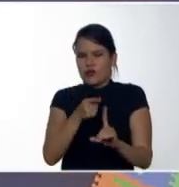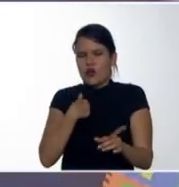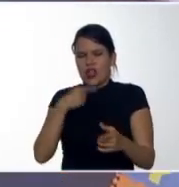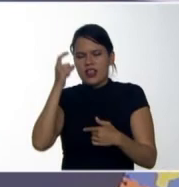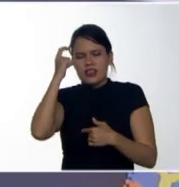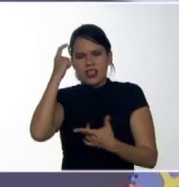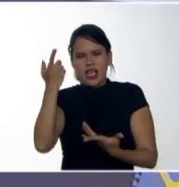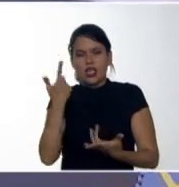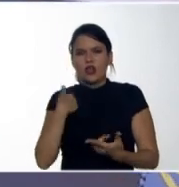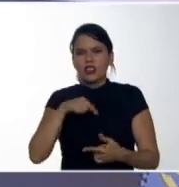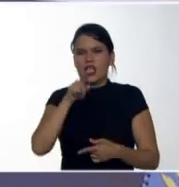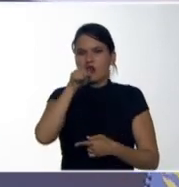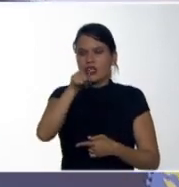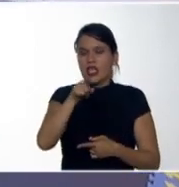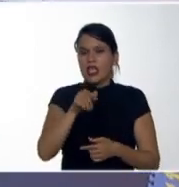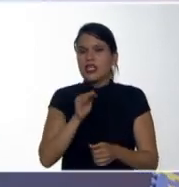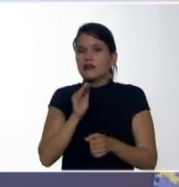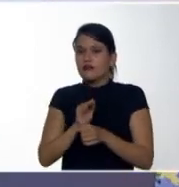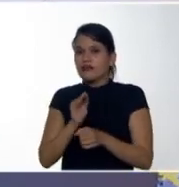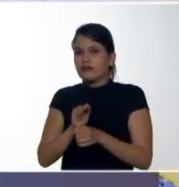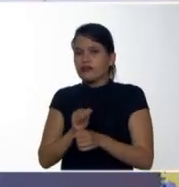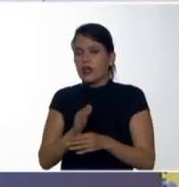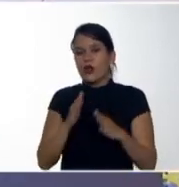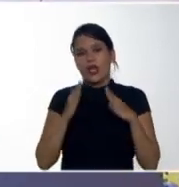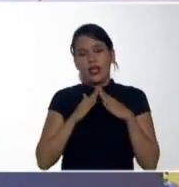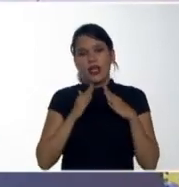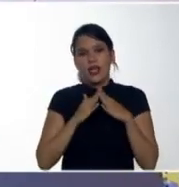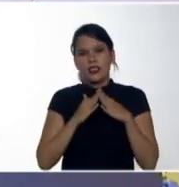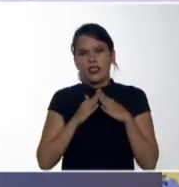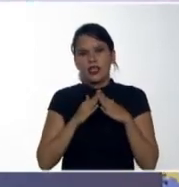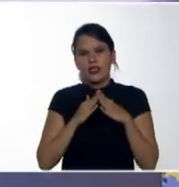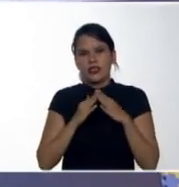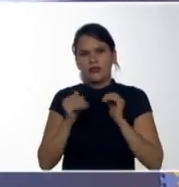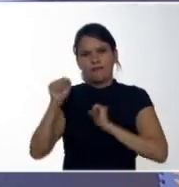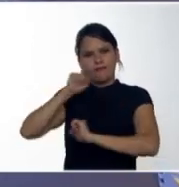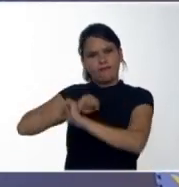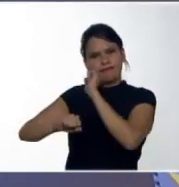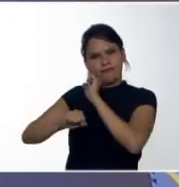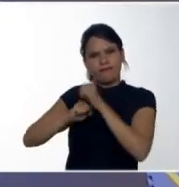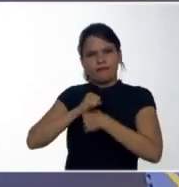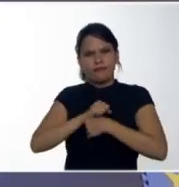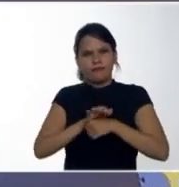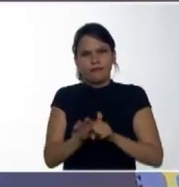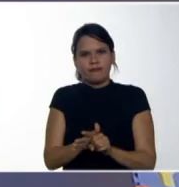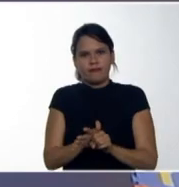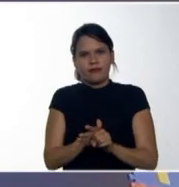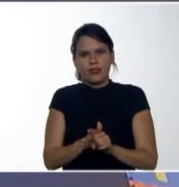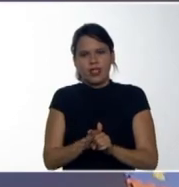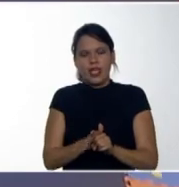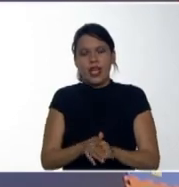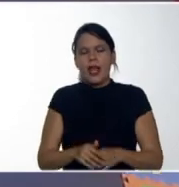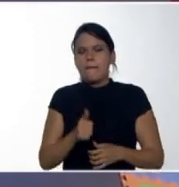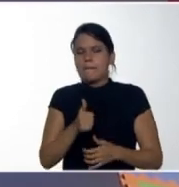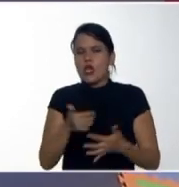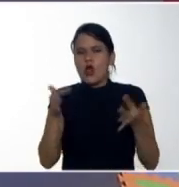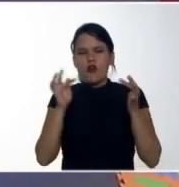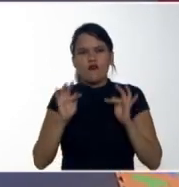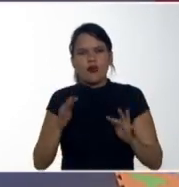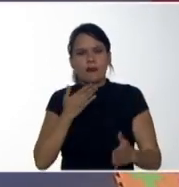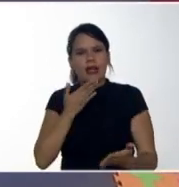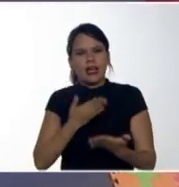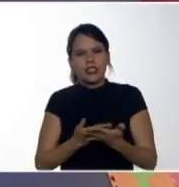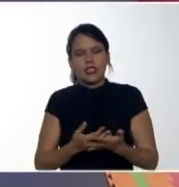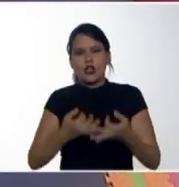los mantienen a ustedes seguros y seguras en casa, protegidos ante el COVID-19. La mejor forma de